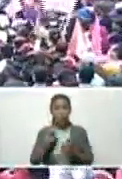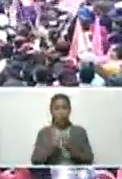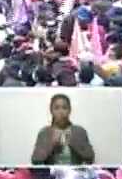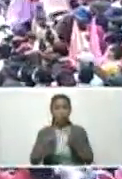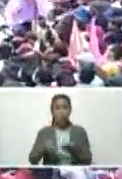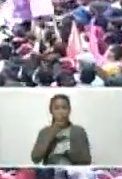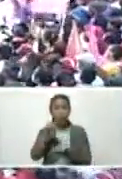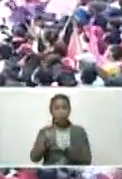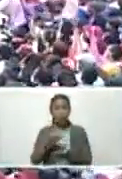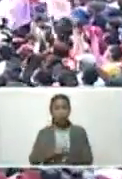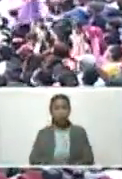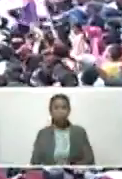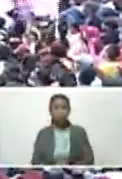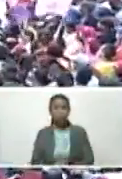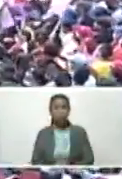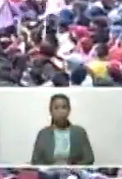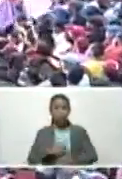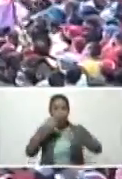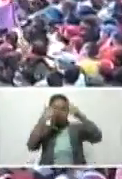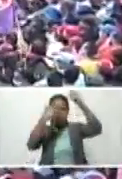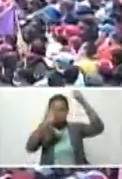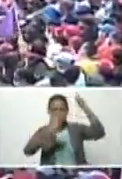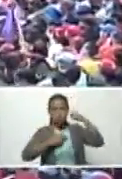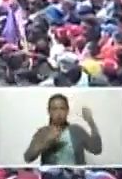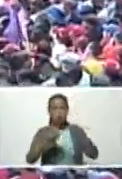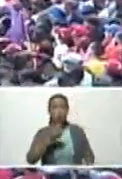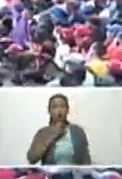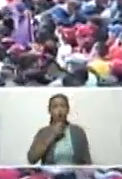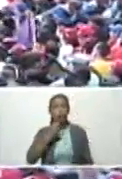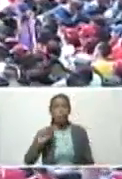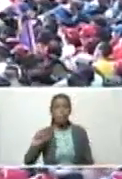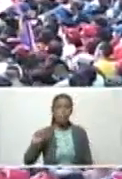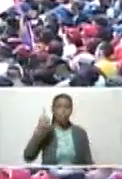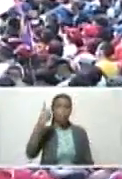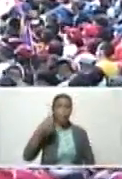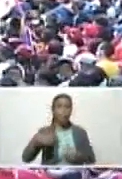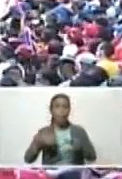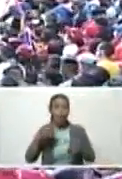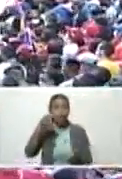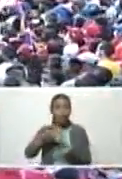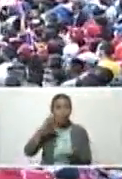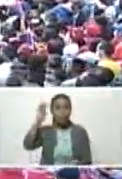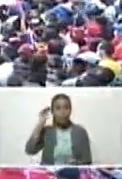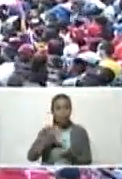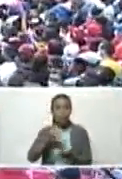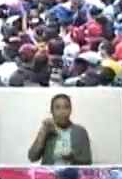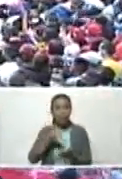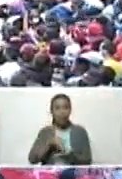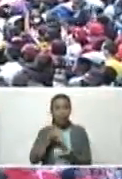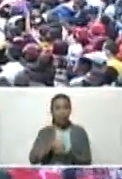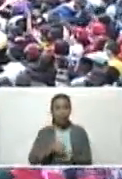Nacionales. Medalla de oro. Primer lugar, el estado Miranda.